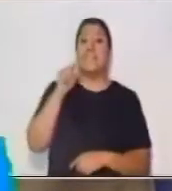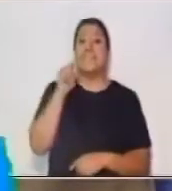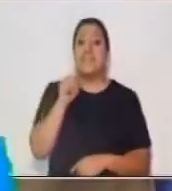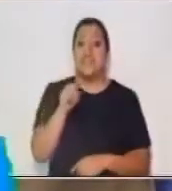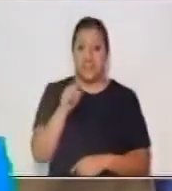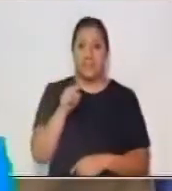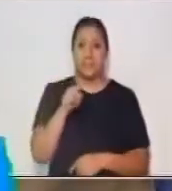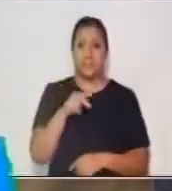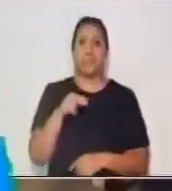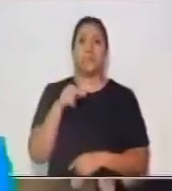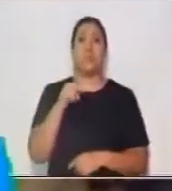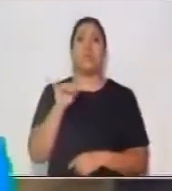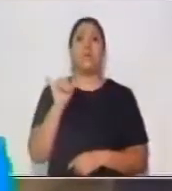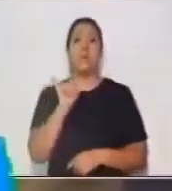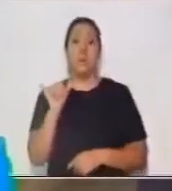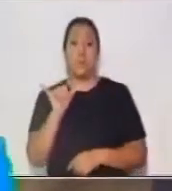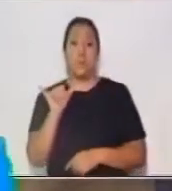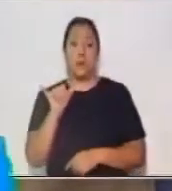de tu sonrisa.